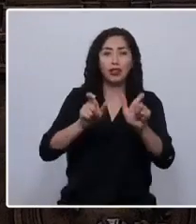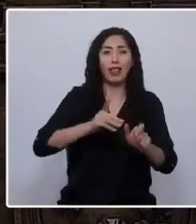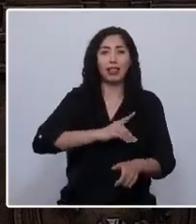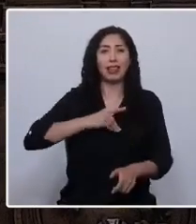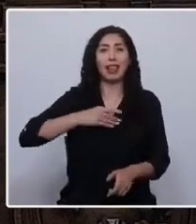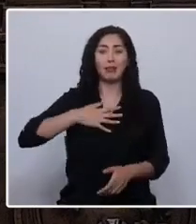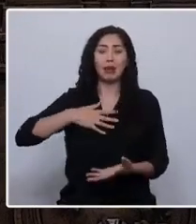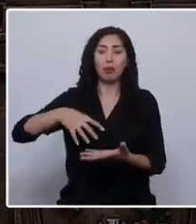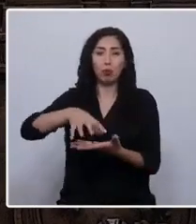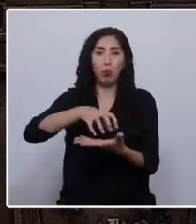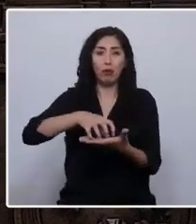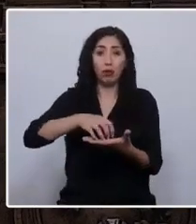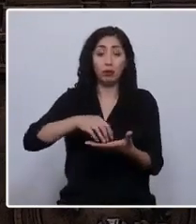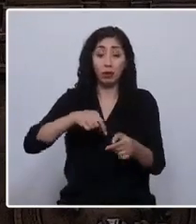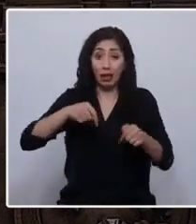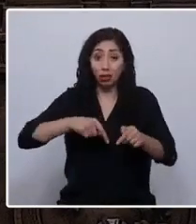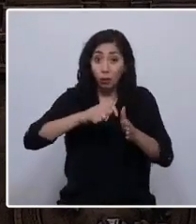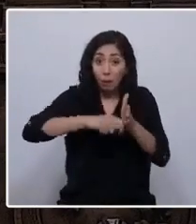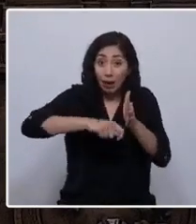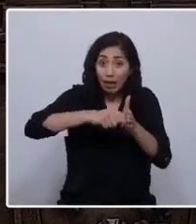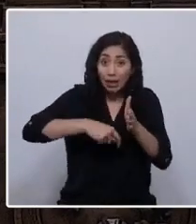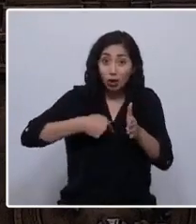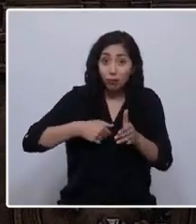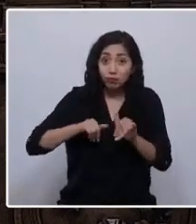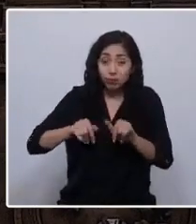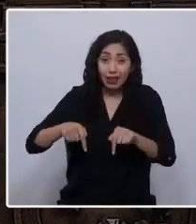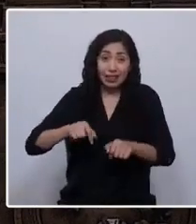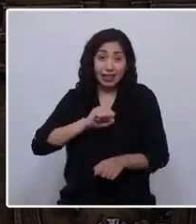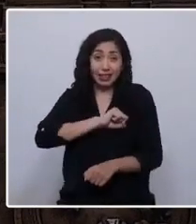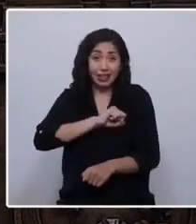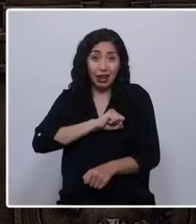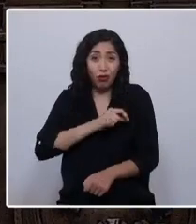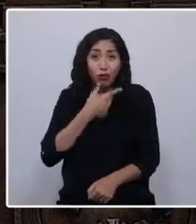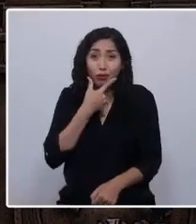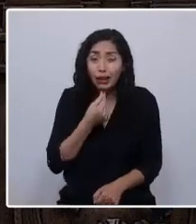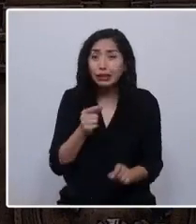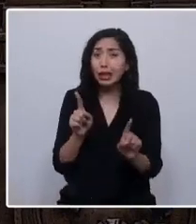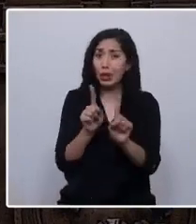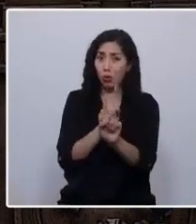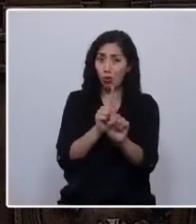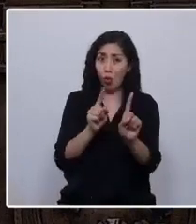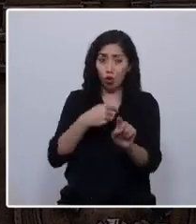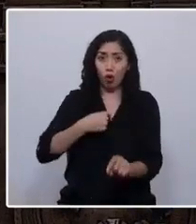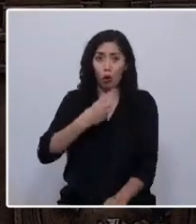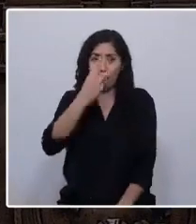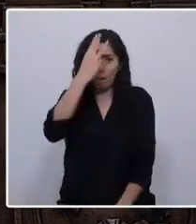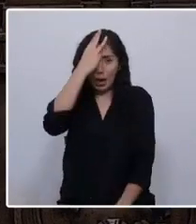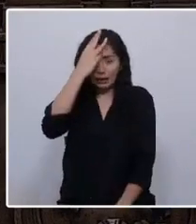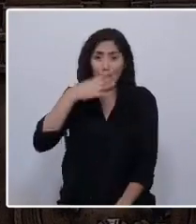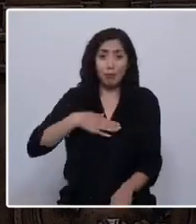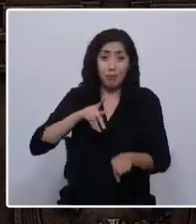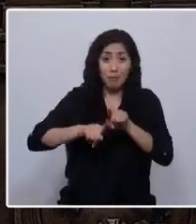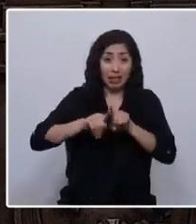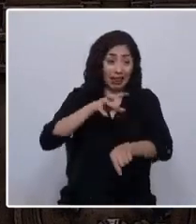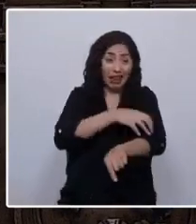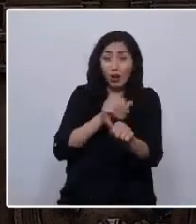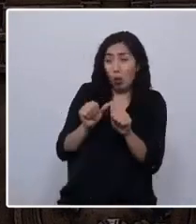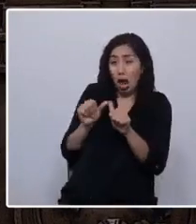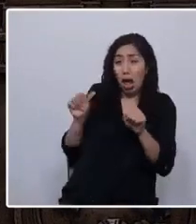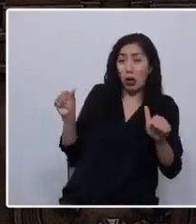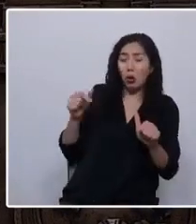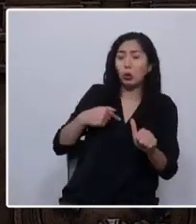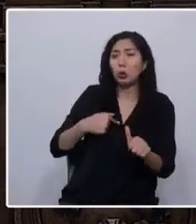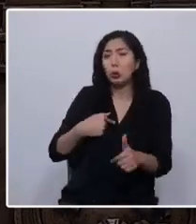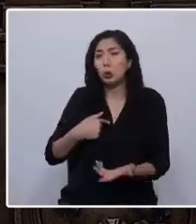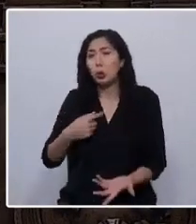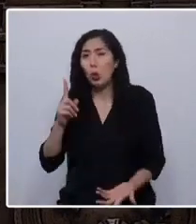Estos meses en Santiago tampoco han sido fáciles. Ser machi y estar lejos de mi rehue tiene un costo para mi salud física